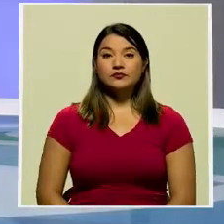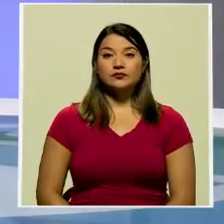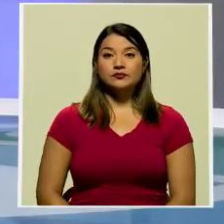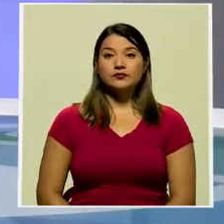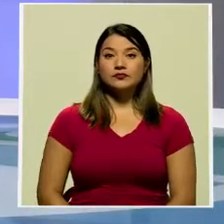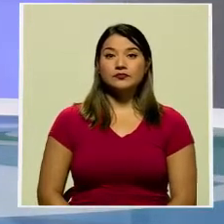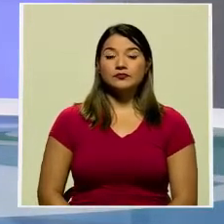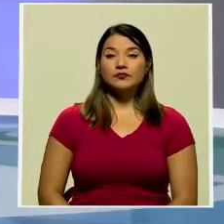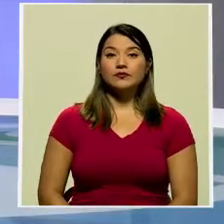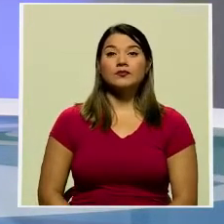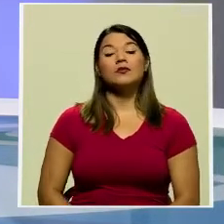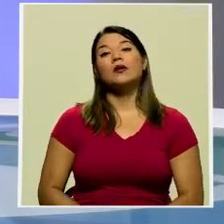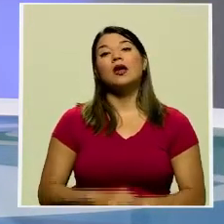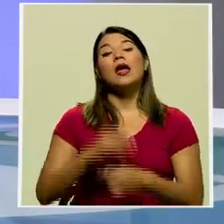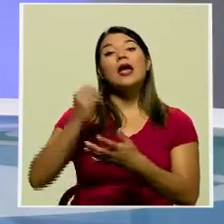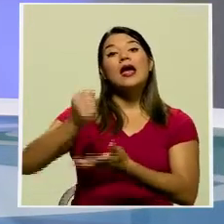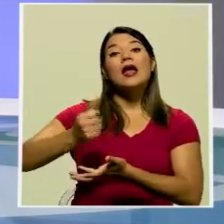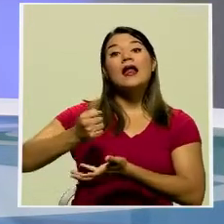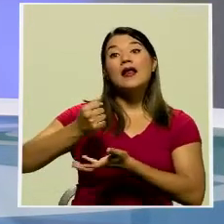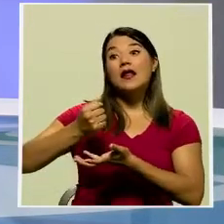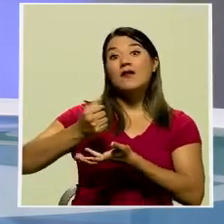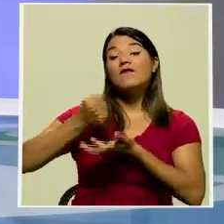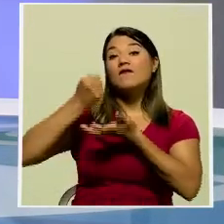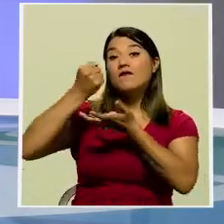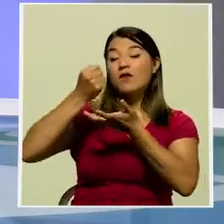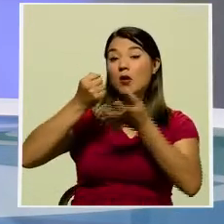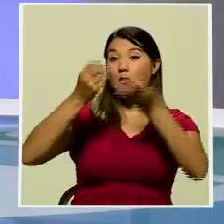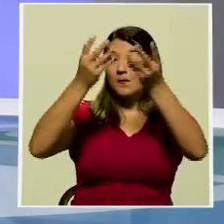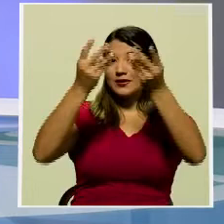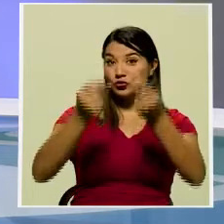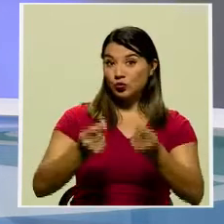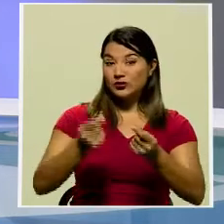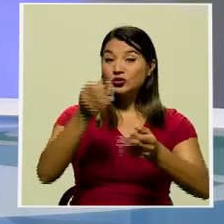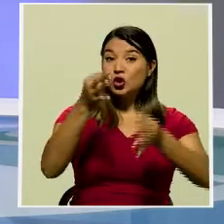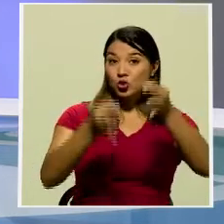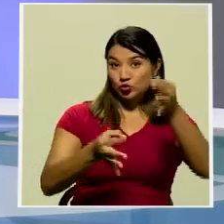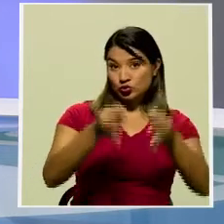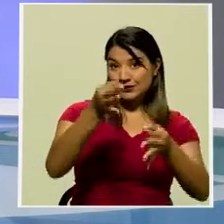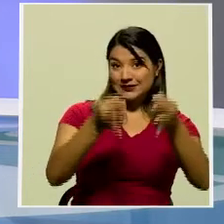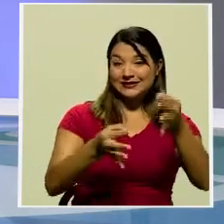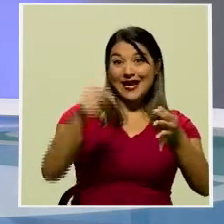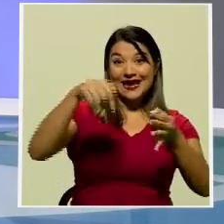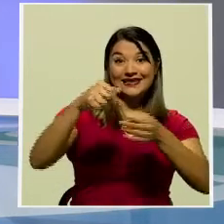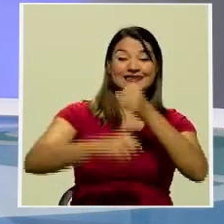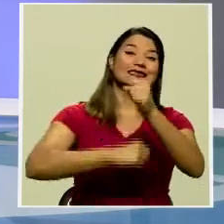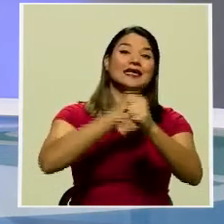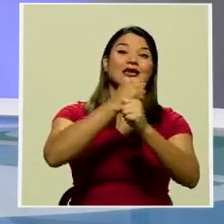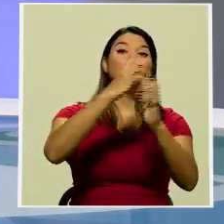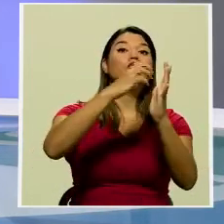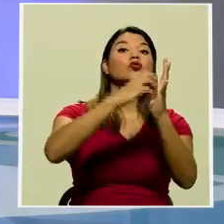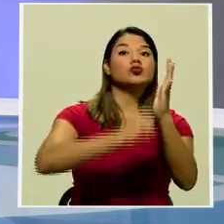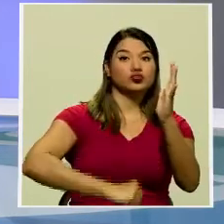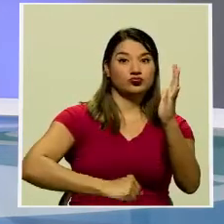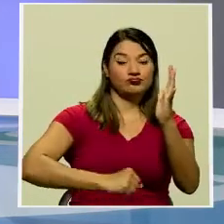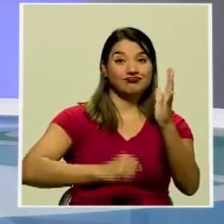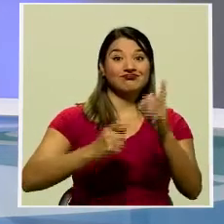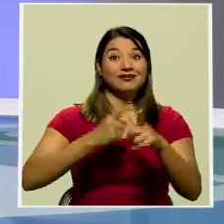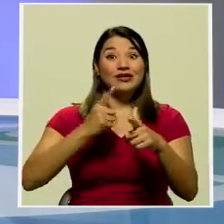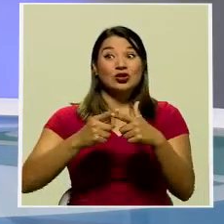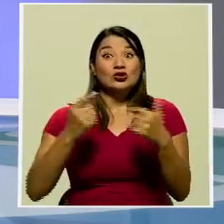El recorte de fondos al presupuesto de justicia comenzó ya a pasar las